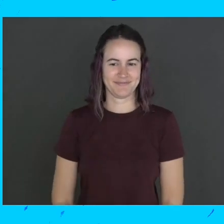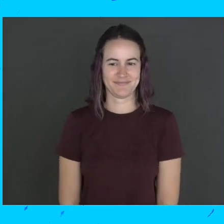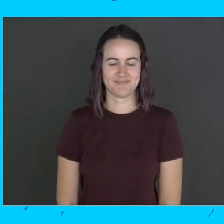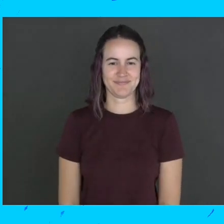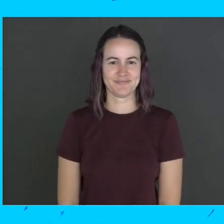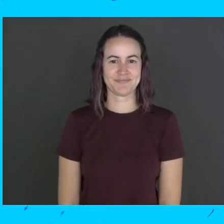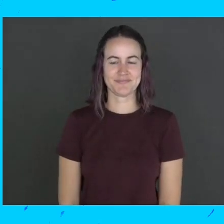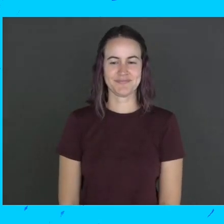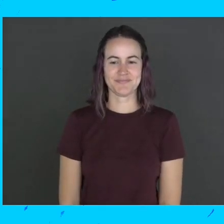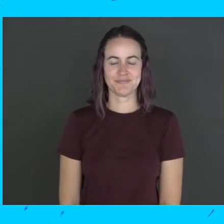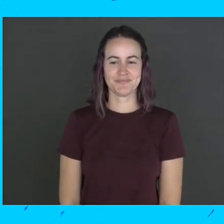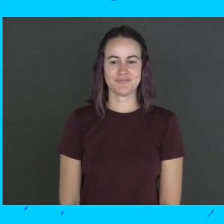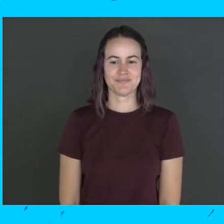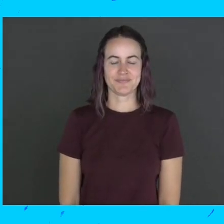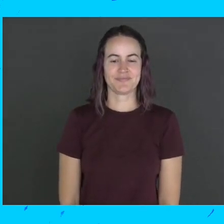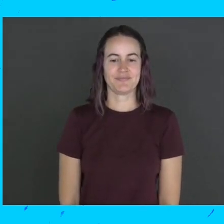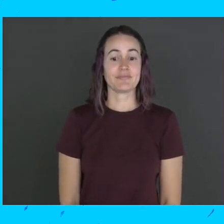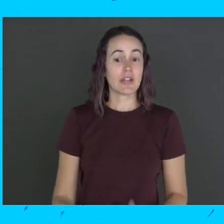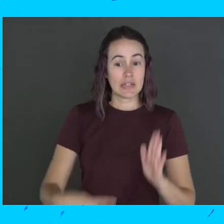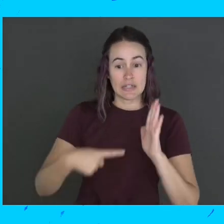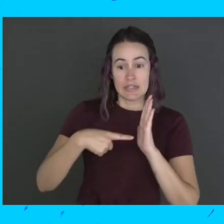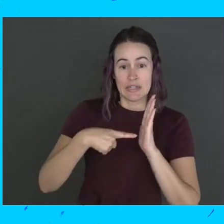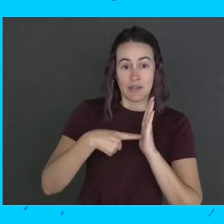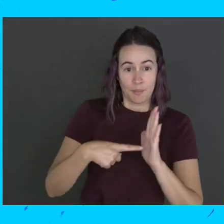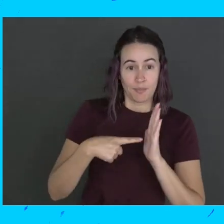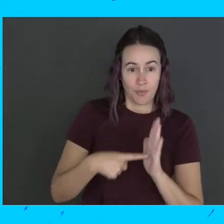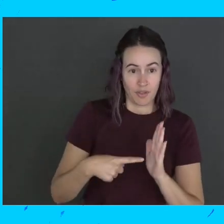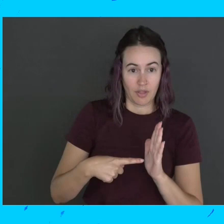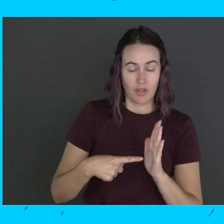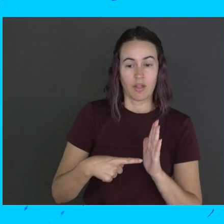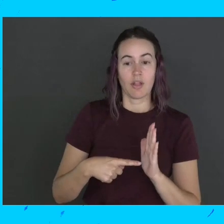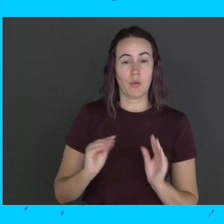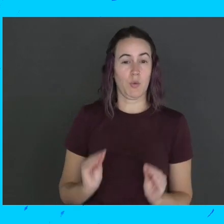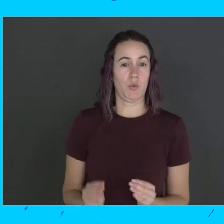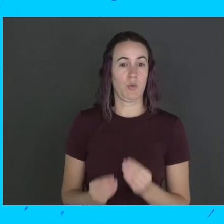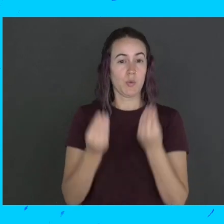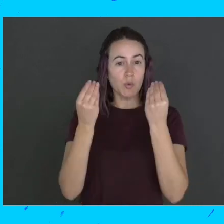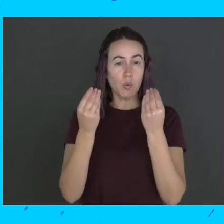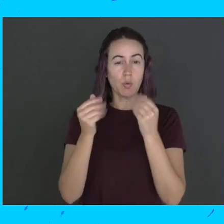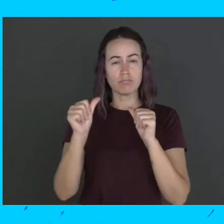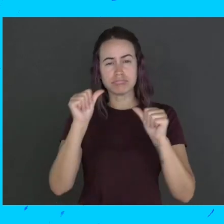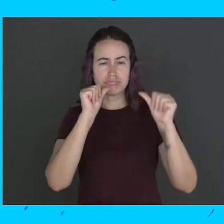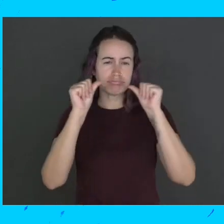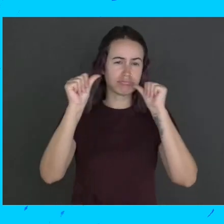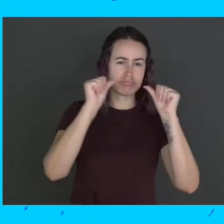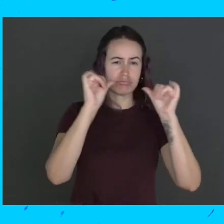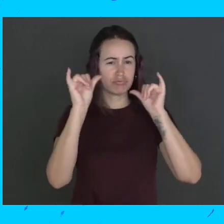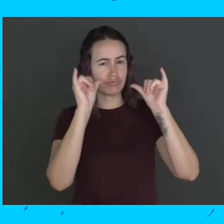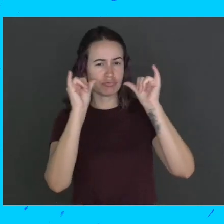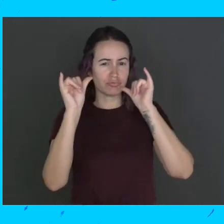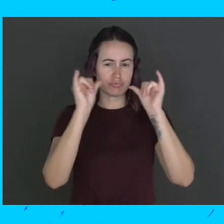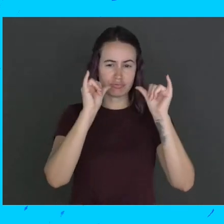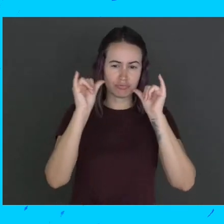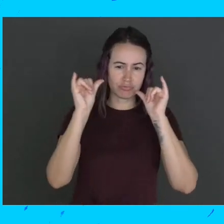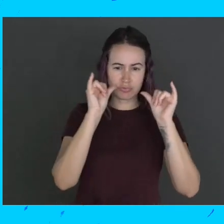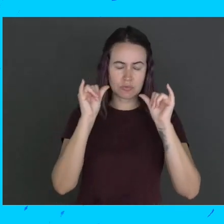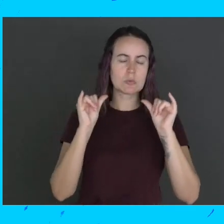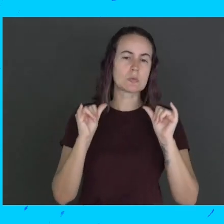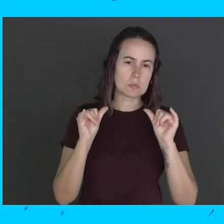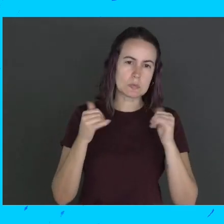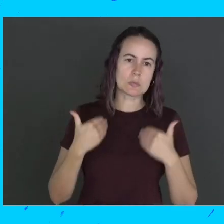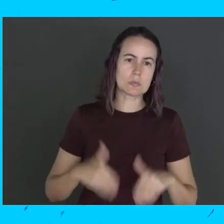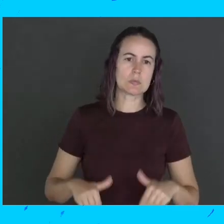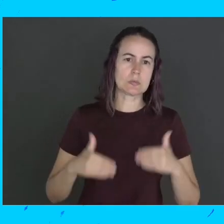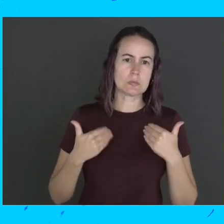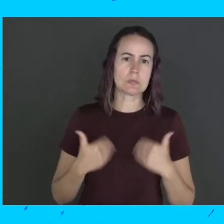vida, esto es la prevención. Tenemos también un